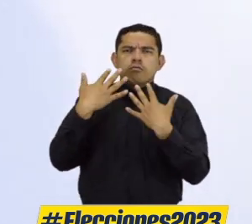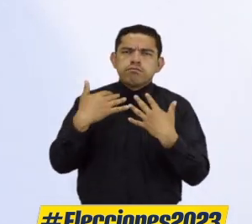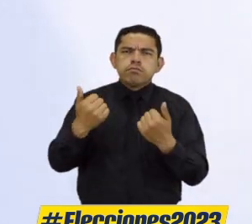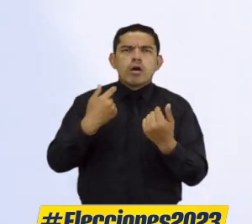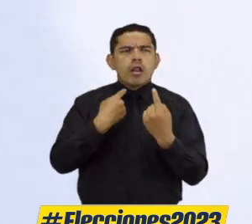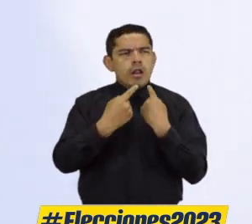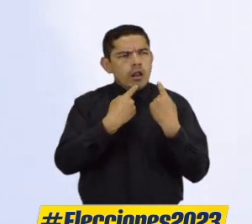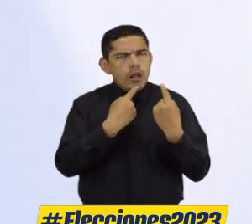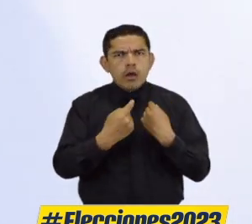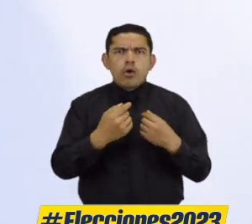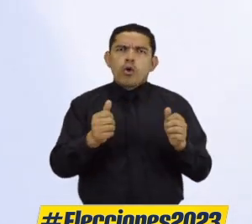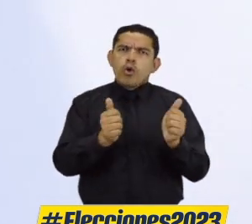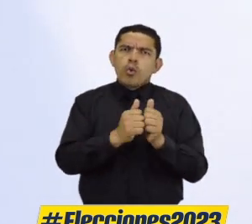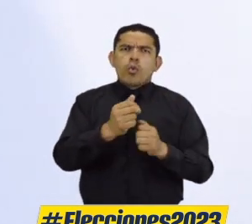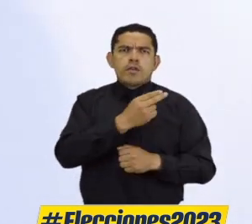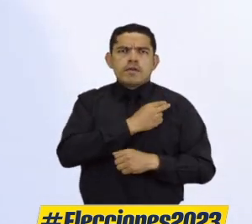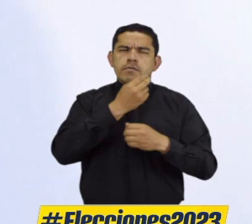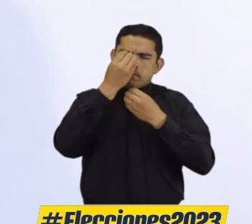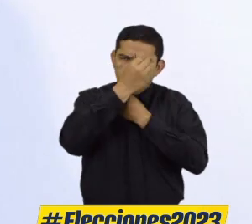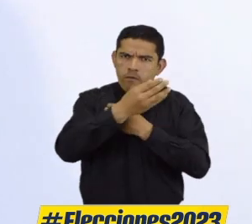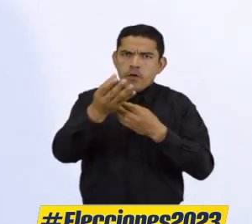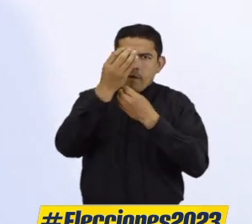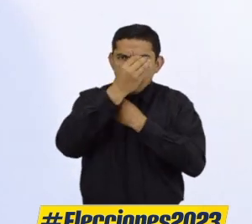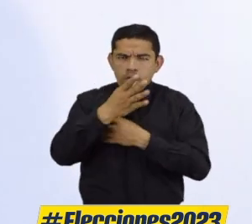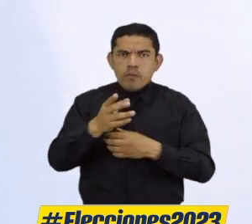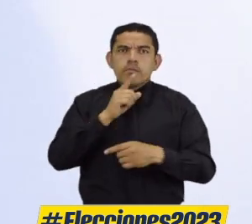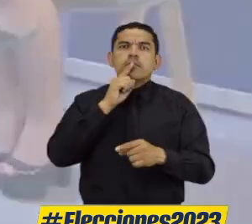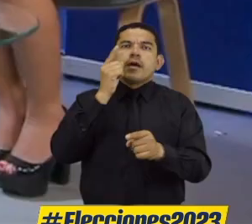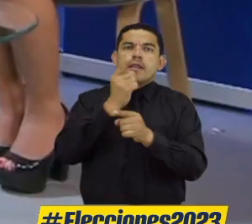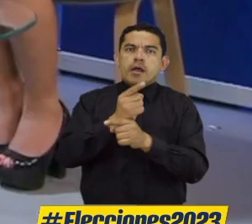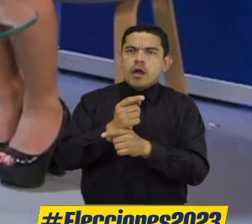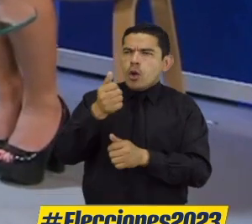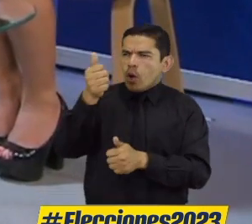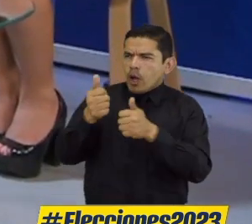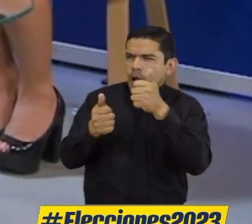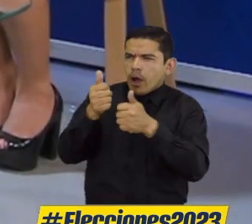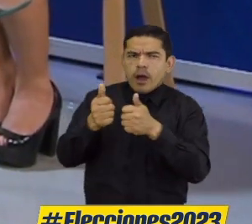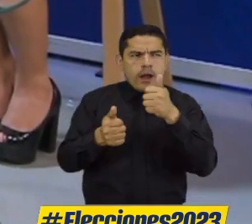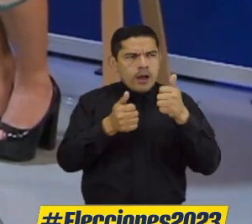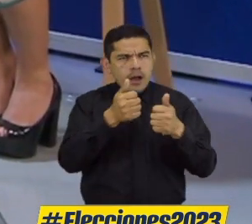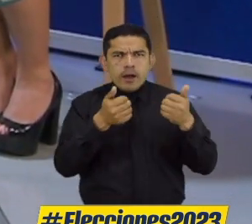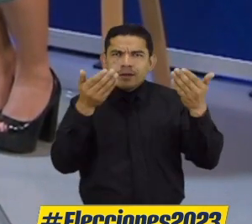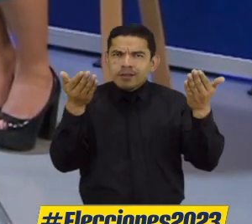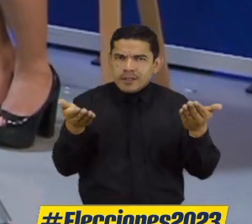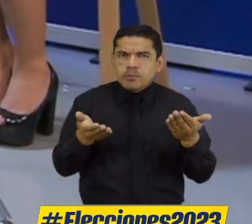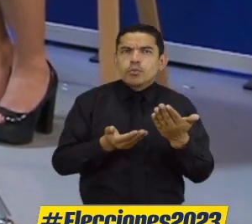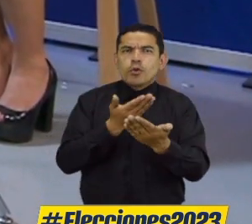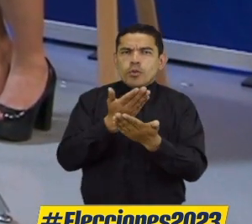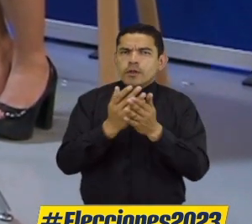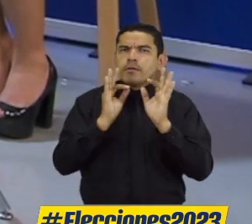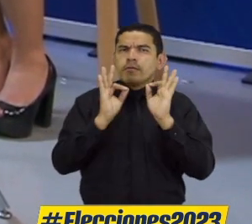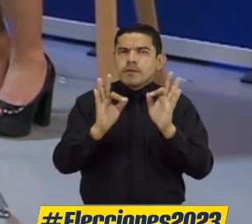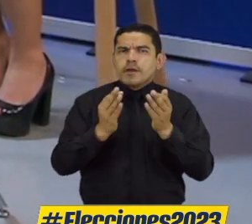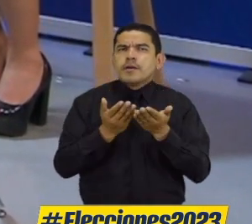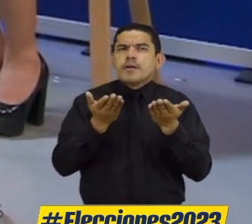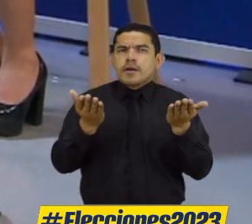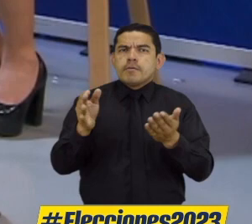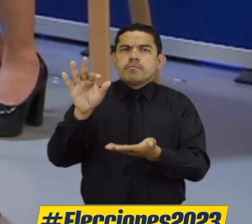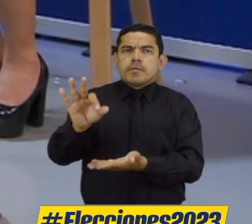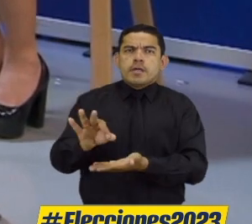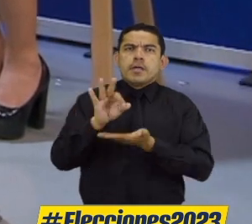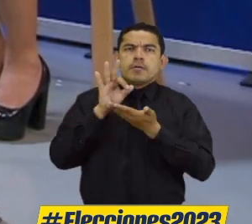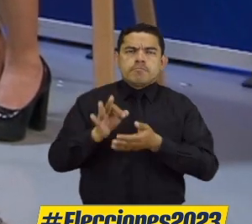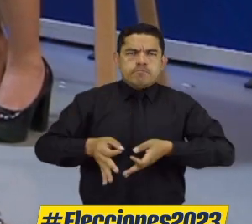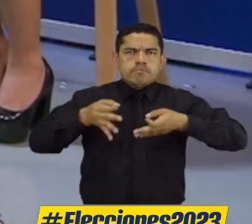hacen con la academia para que de esa manera puedan conocer mejor a su candidato, a su propuesta y de esa manera elegir de